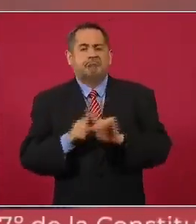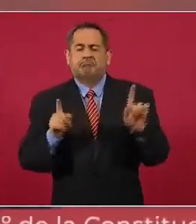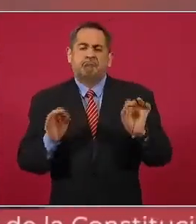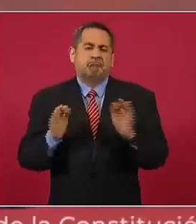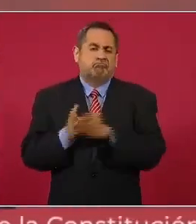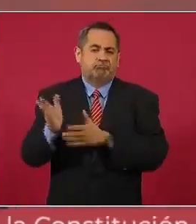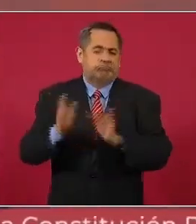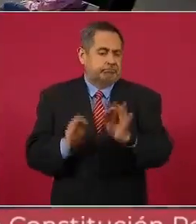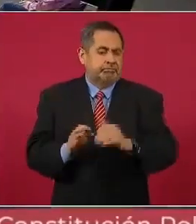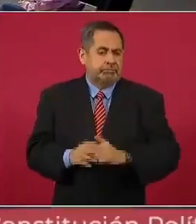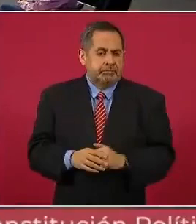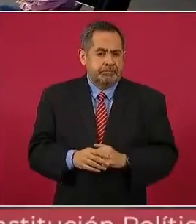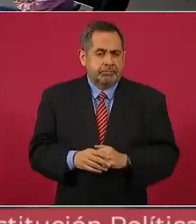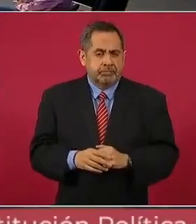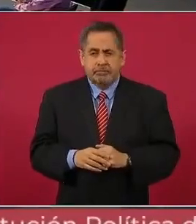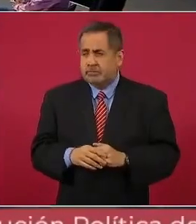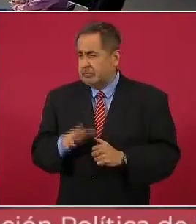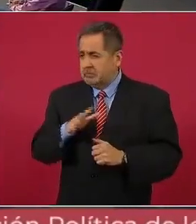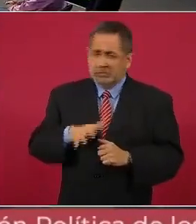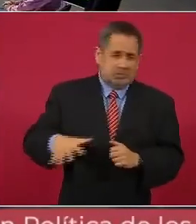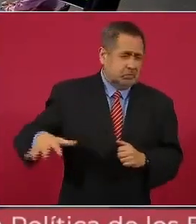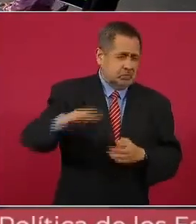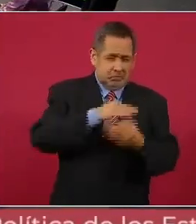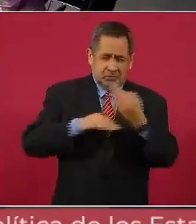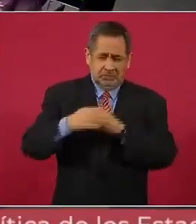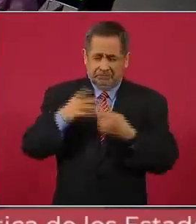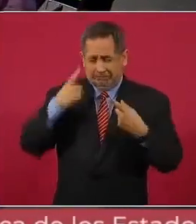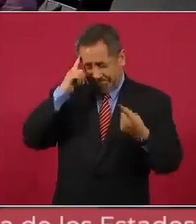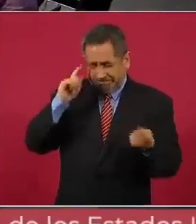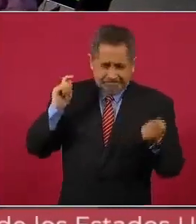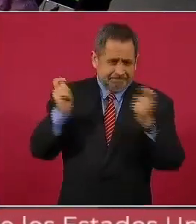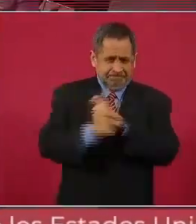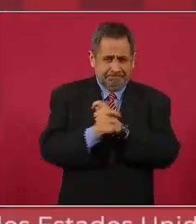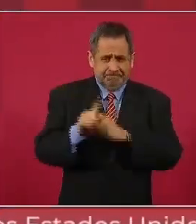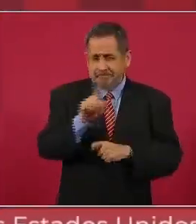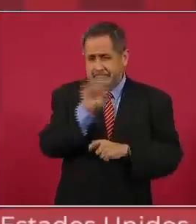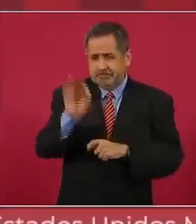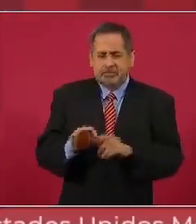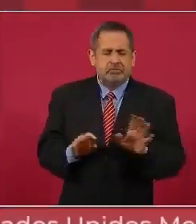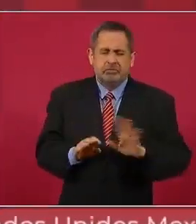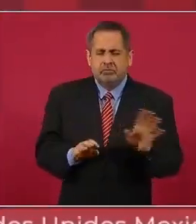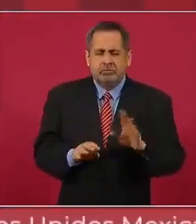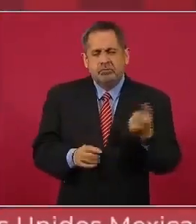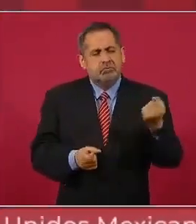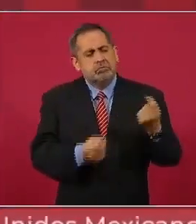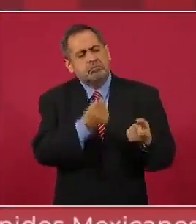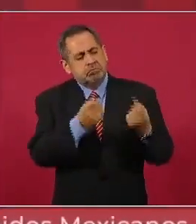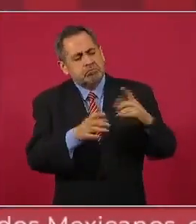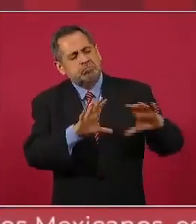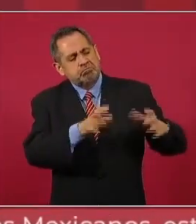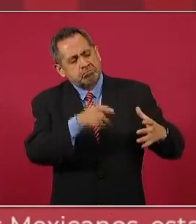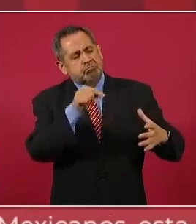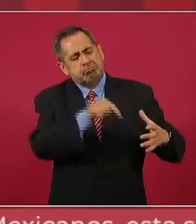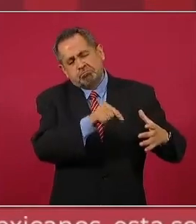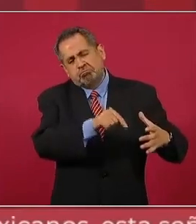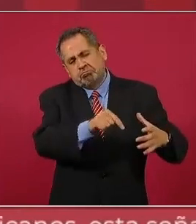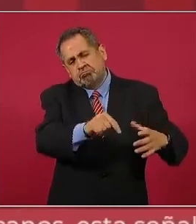Y no estoy hablando del 100%, porque ya he mencionado de que hay una minoría